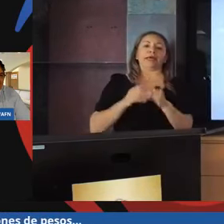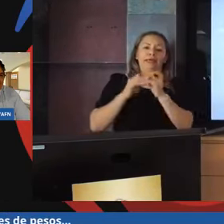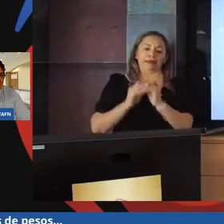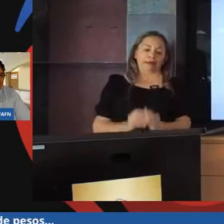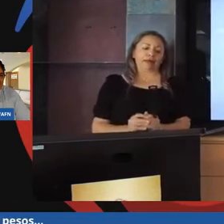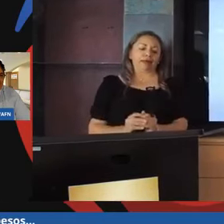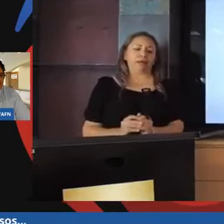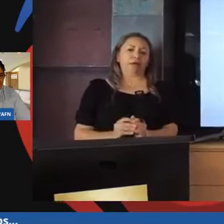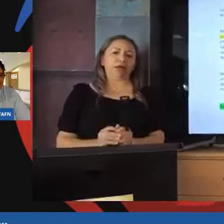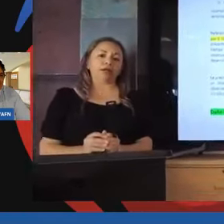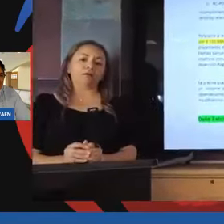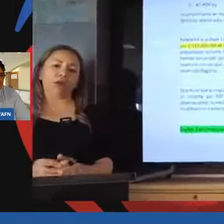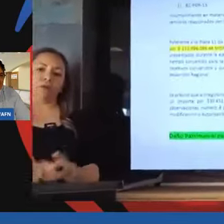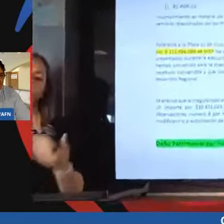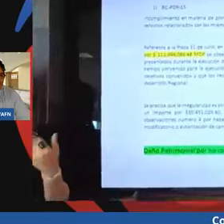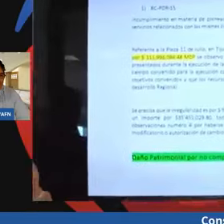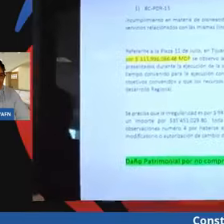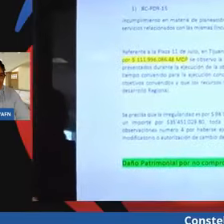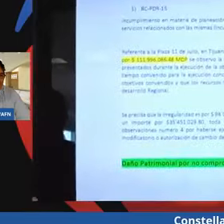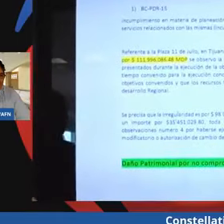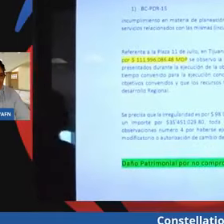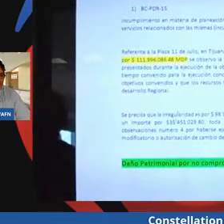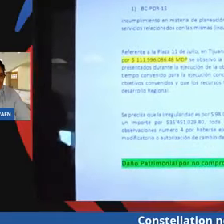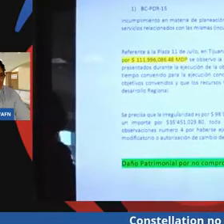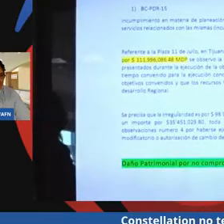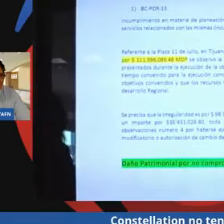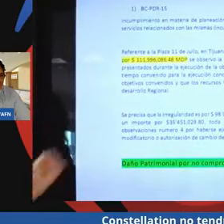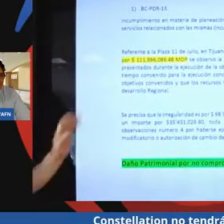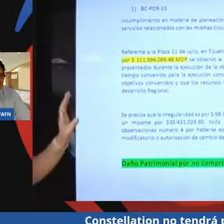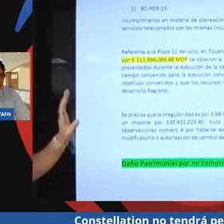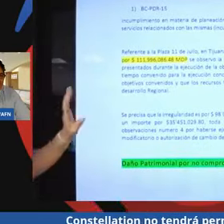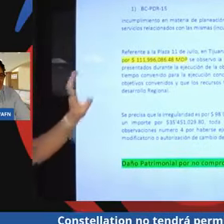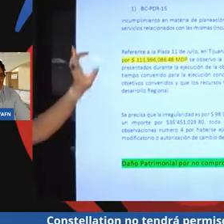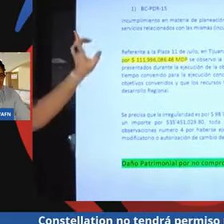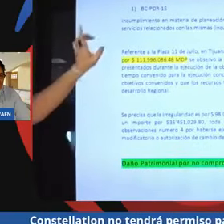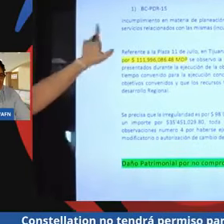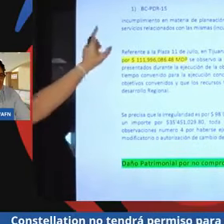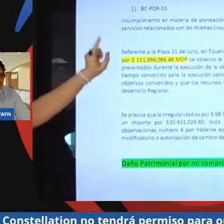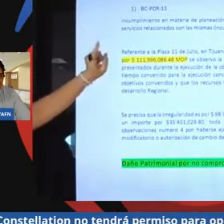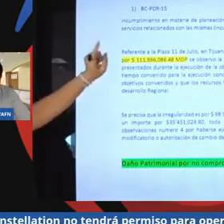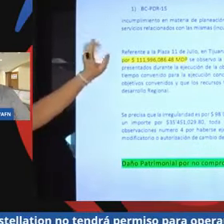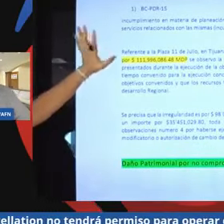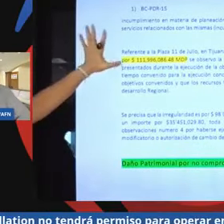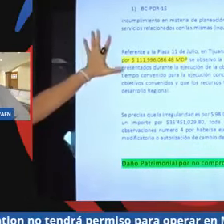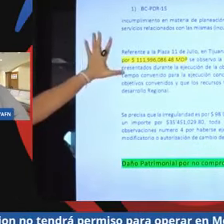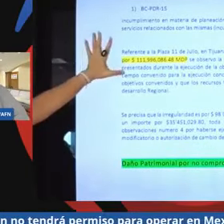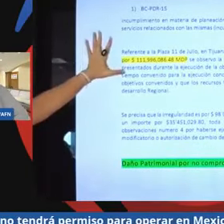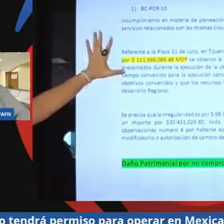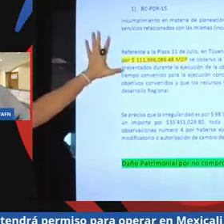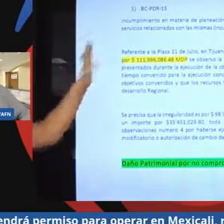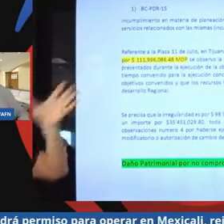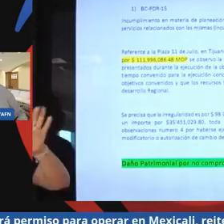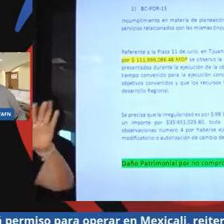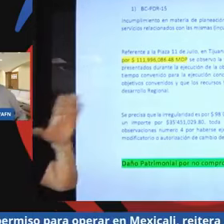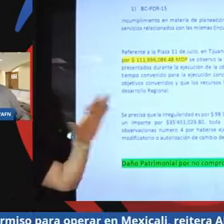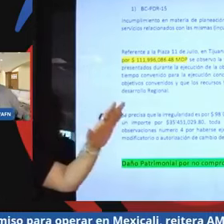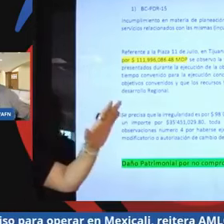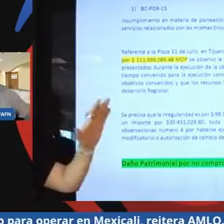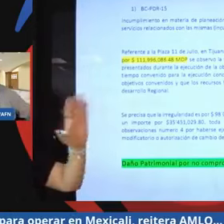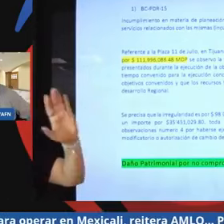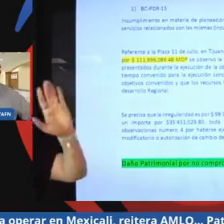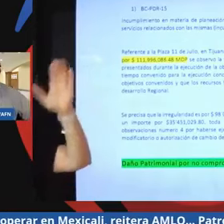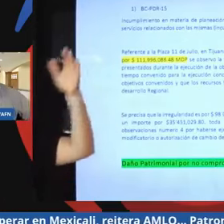homólogo en Baja California, pues yo soy la titular, la función pública. Primero que nada, igual, digo,